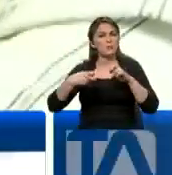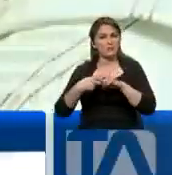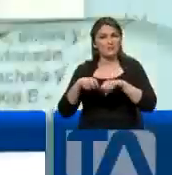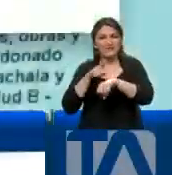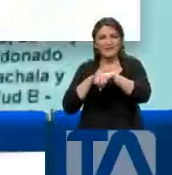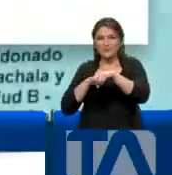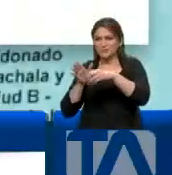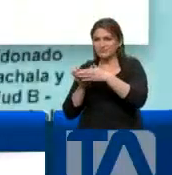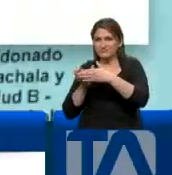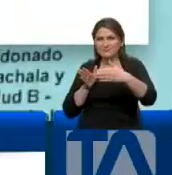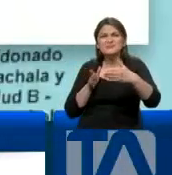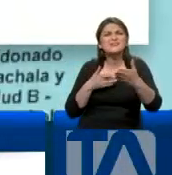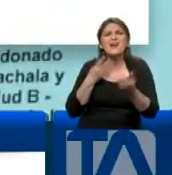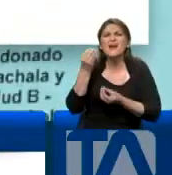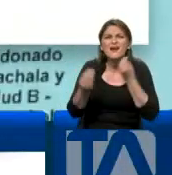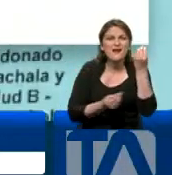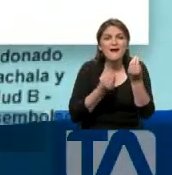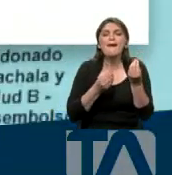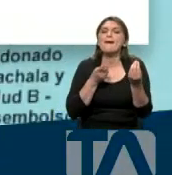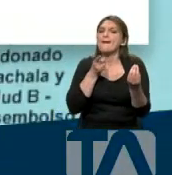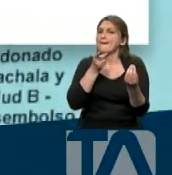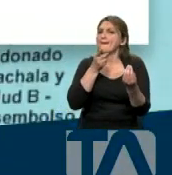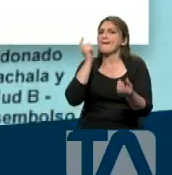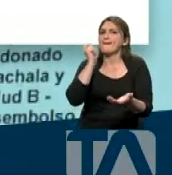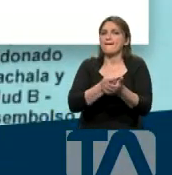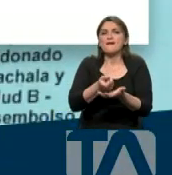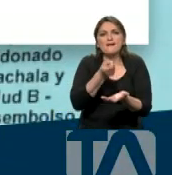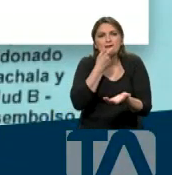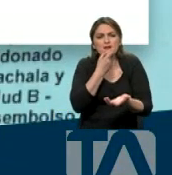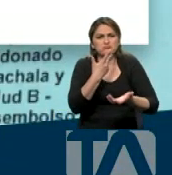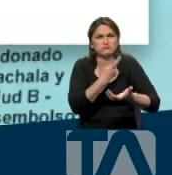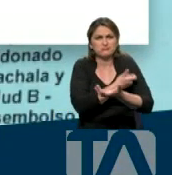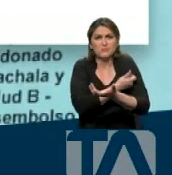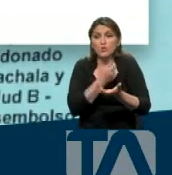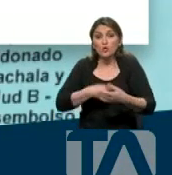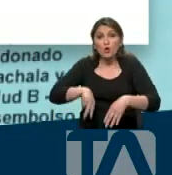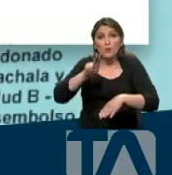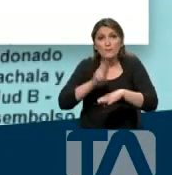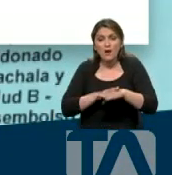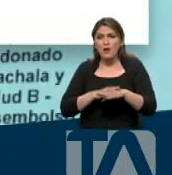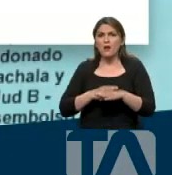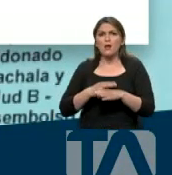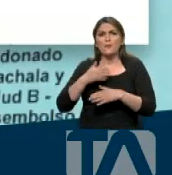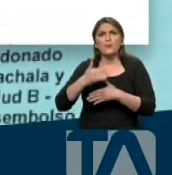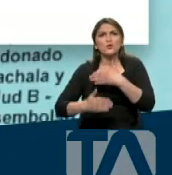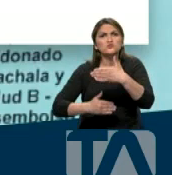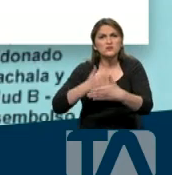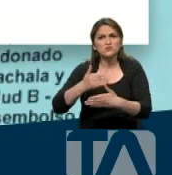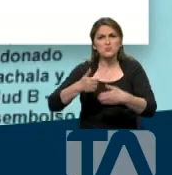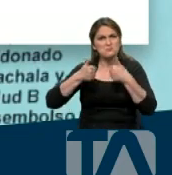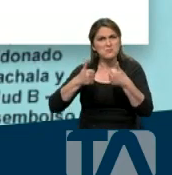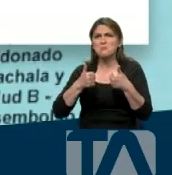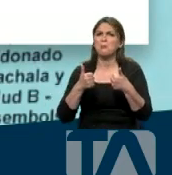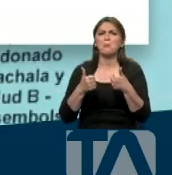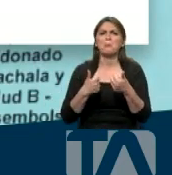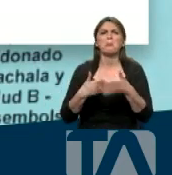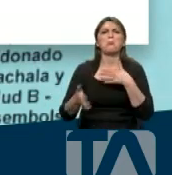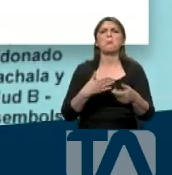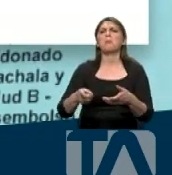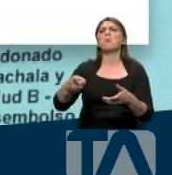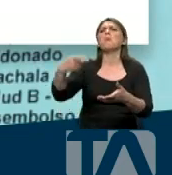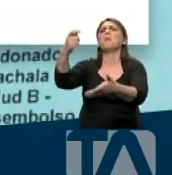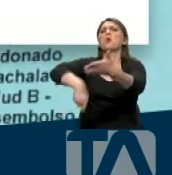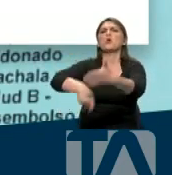por ejemplo, la adquisición de medicamentos no se efectuó a través de las modalidades de contratación previstas en la ley. Tampoco se le exigió